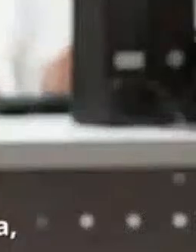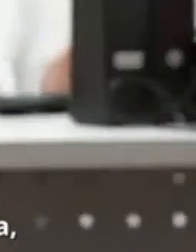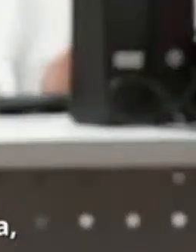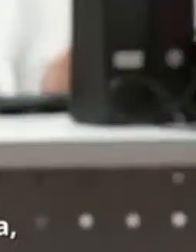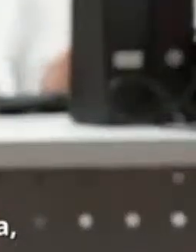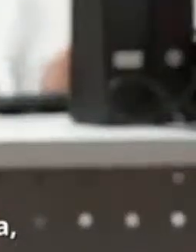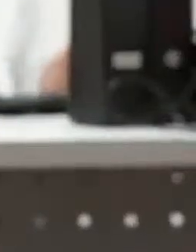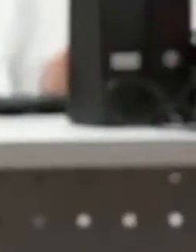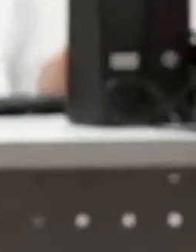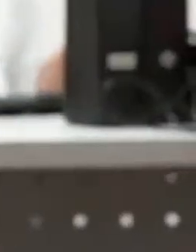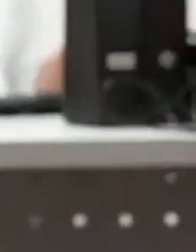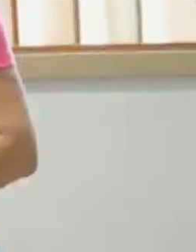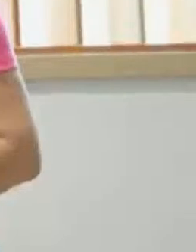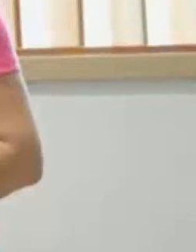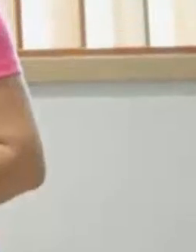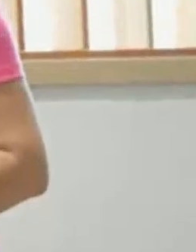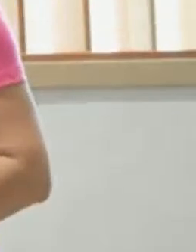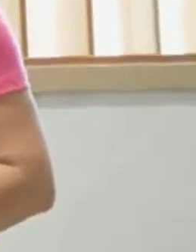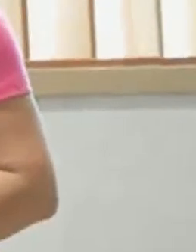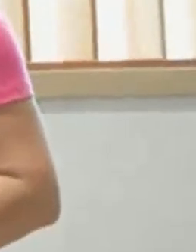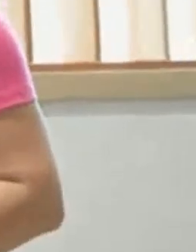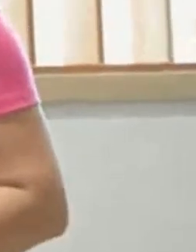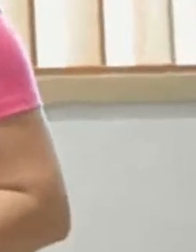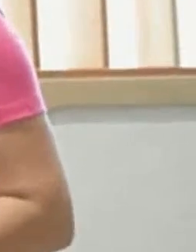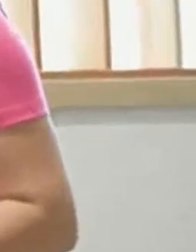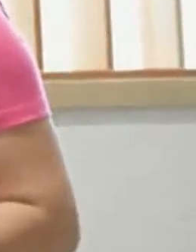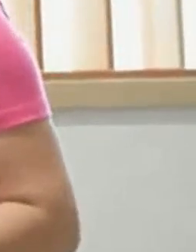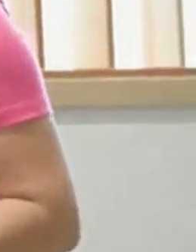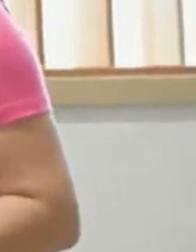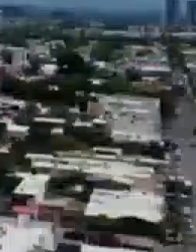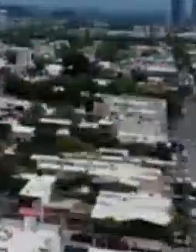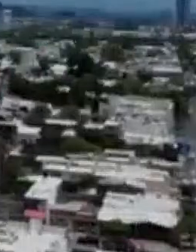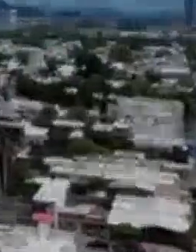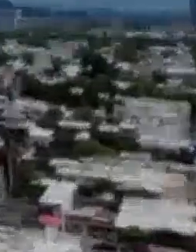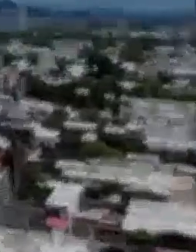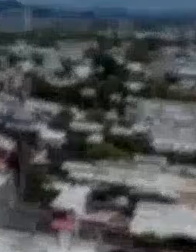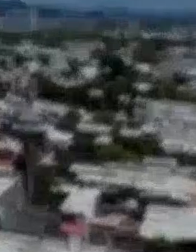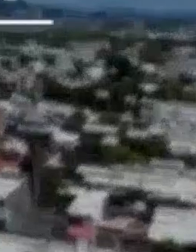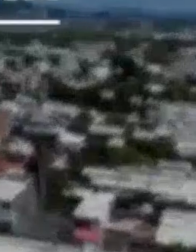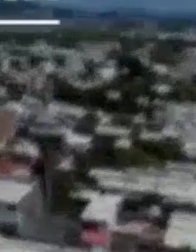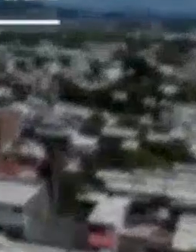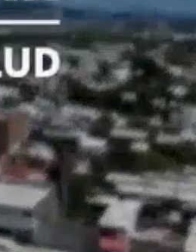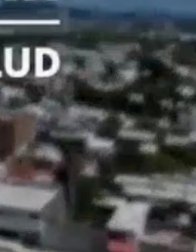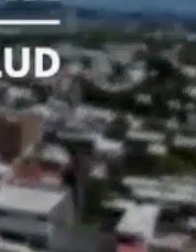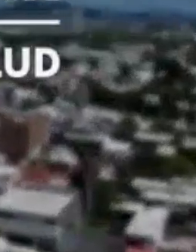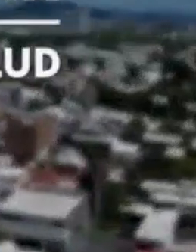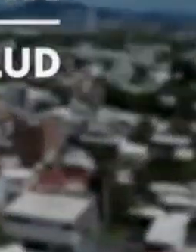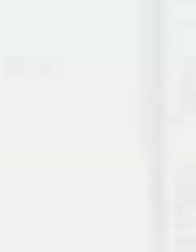no discrimina. Un hospital para todas las personas, en todos los lugares.